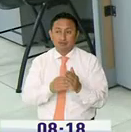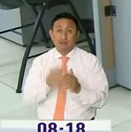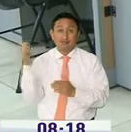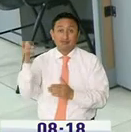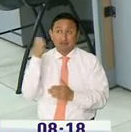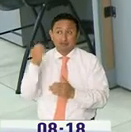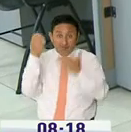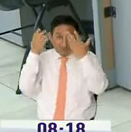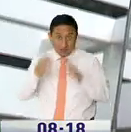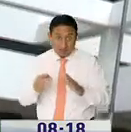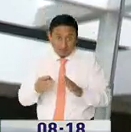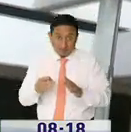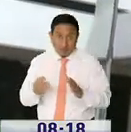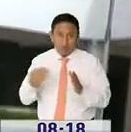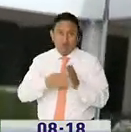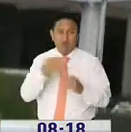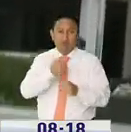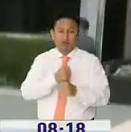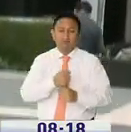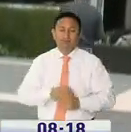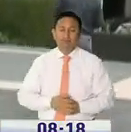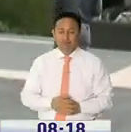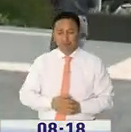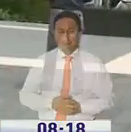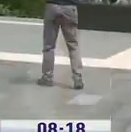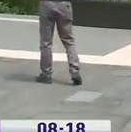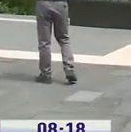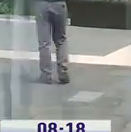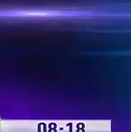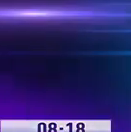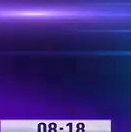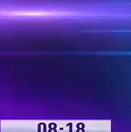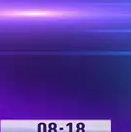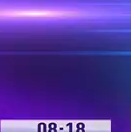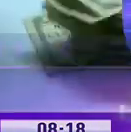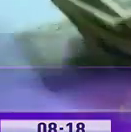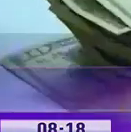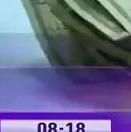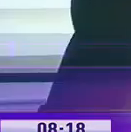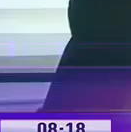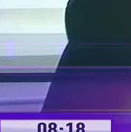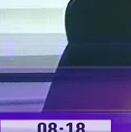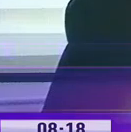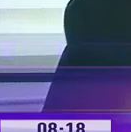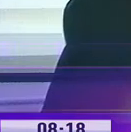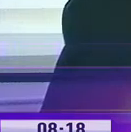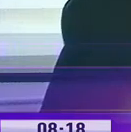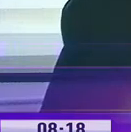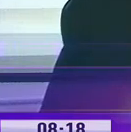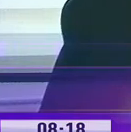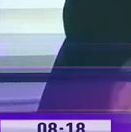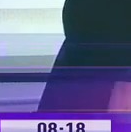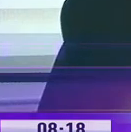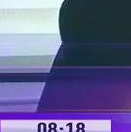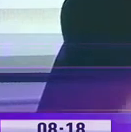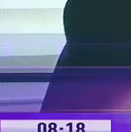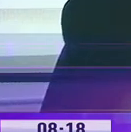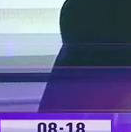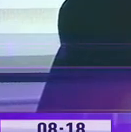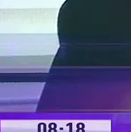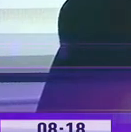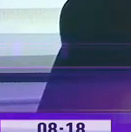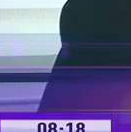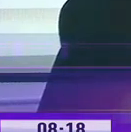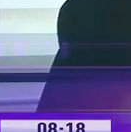finalizar el estado de excepción, informó Carolina Basante. Es momento de hacer una pausa comercial. Al retornar les contamos